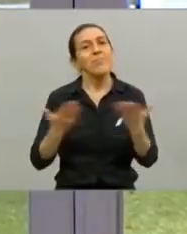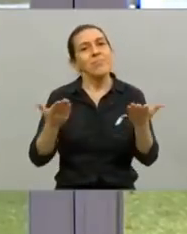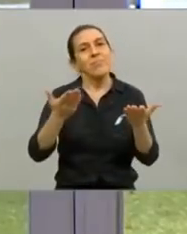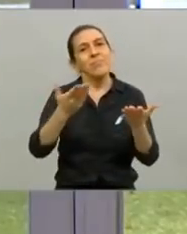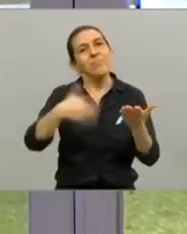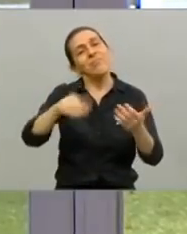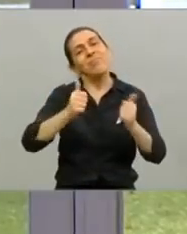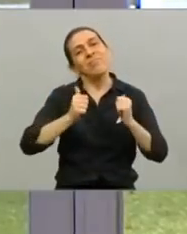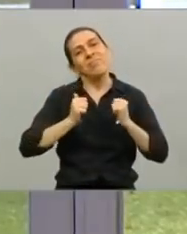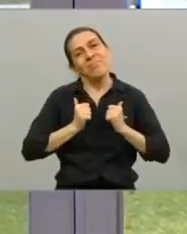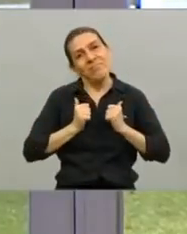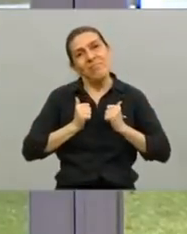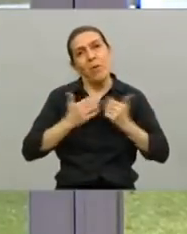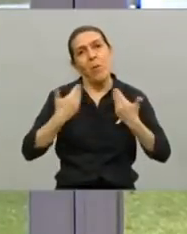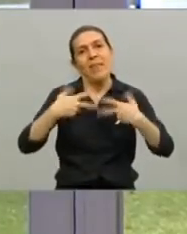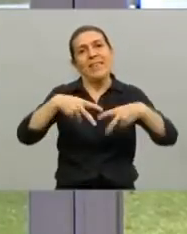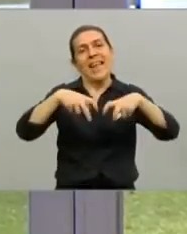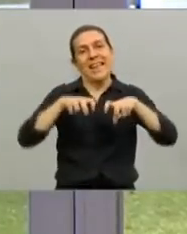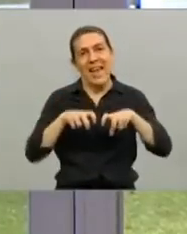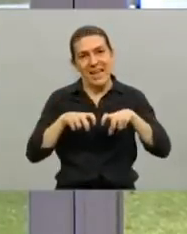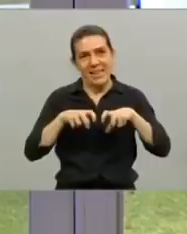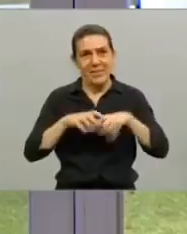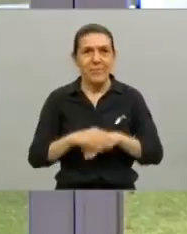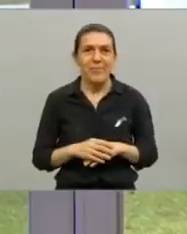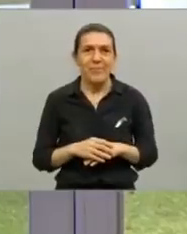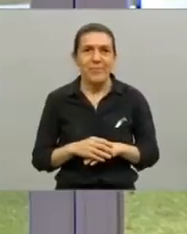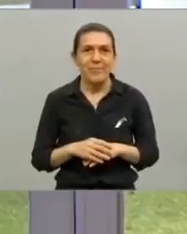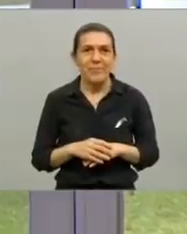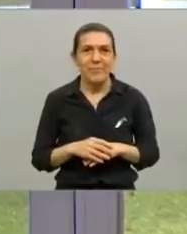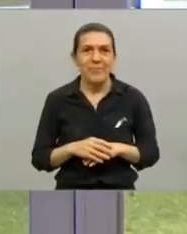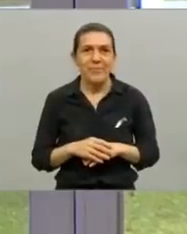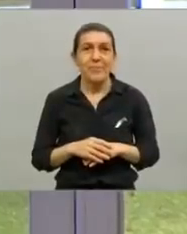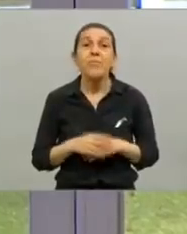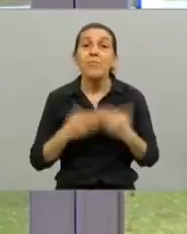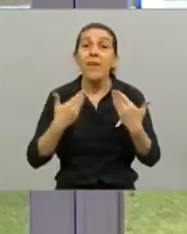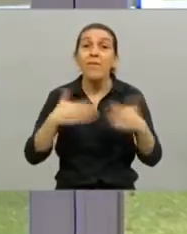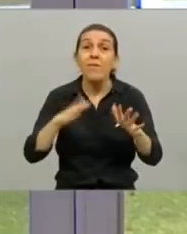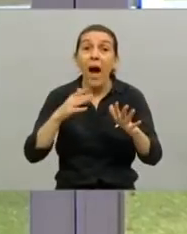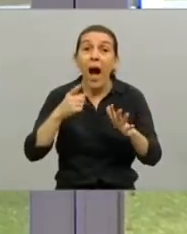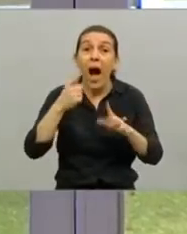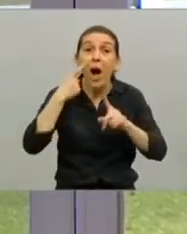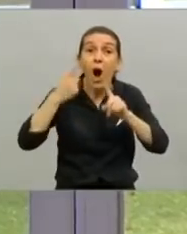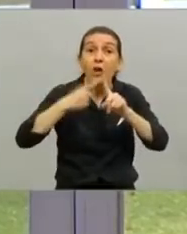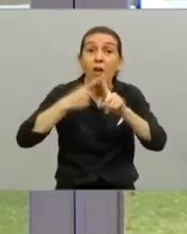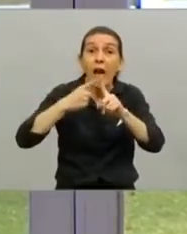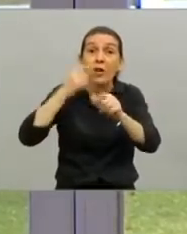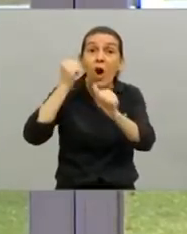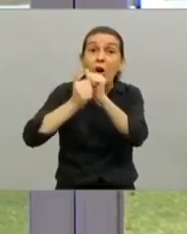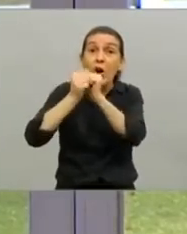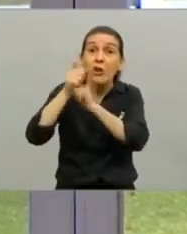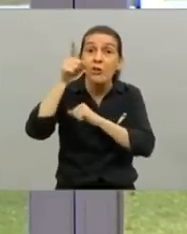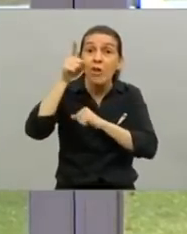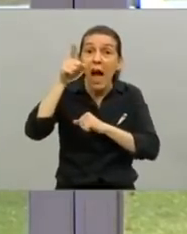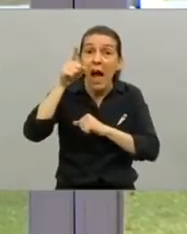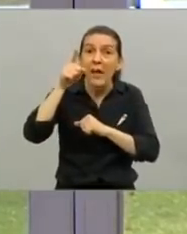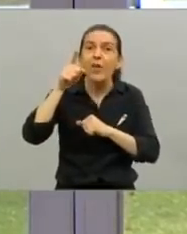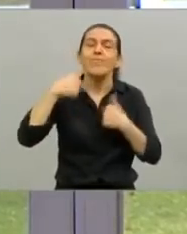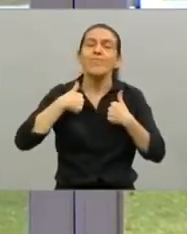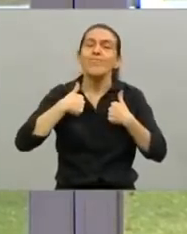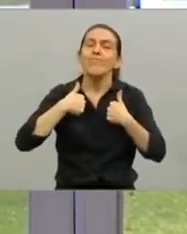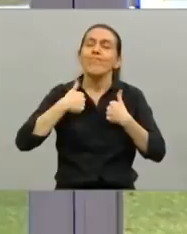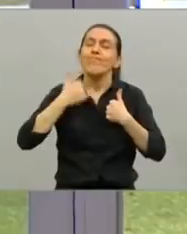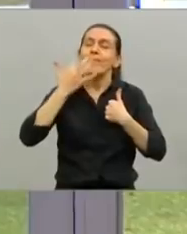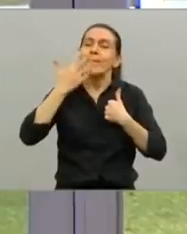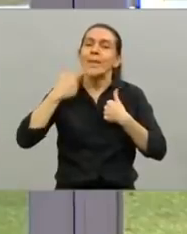sentémonos acá, tomemos asiento y nos vamos a Rosario, que es allí donde hubiera querido estar, pero